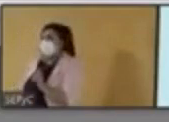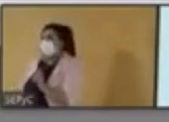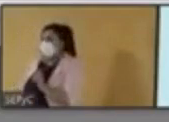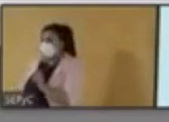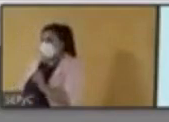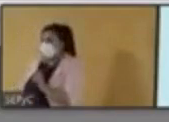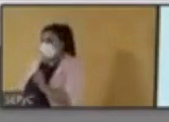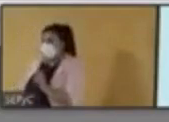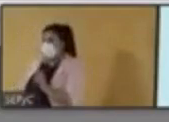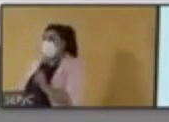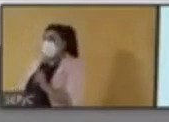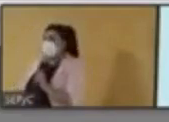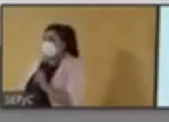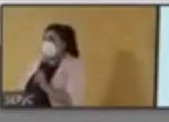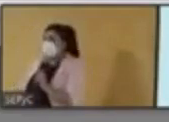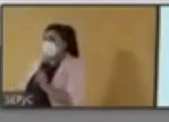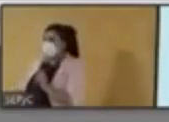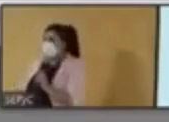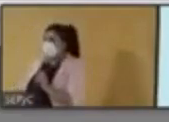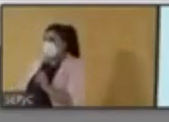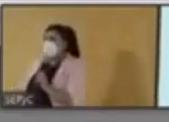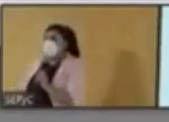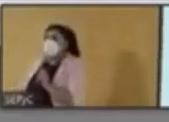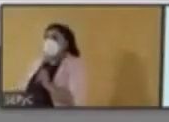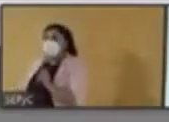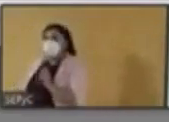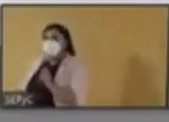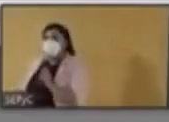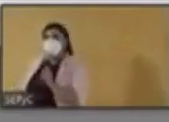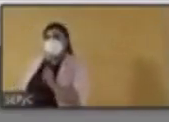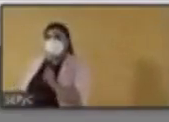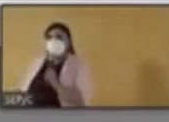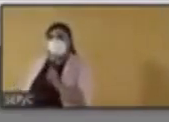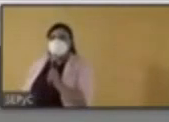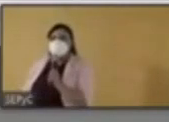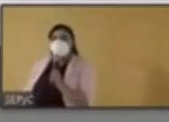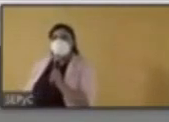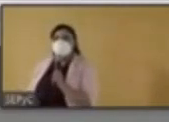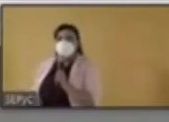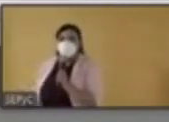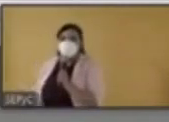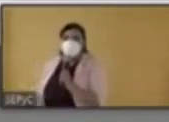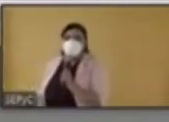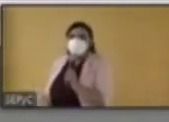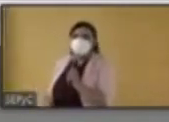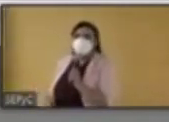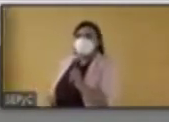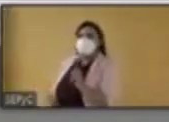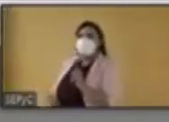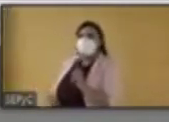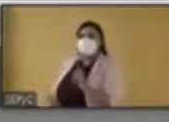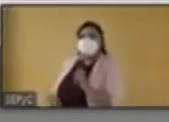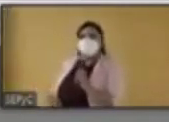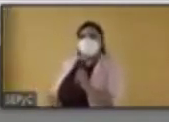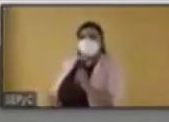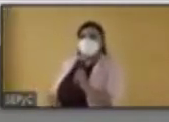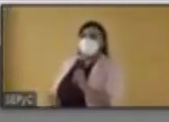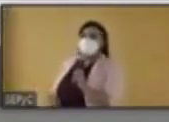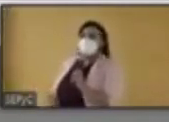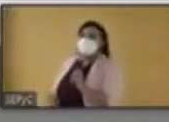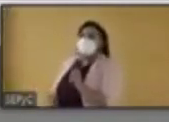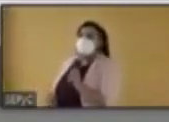declaración de modificación 2021. Única y exclusivamente se encontrarán en el supuesto de no presentar